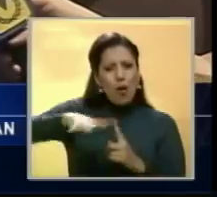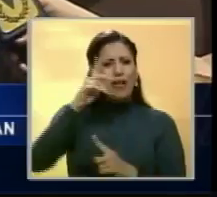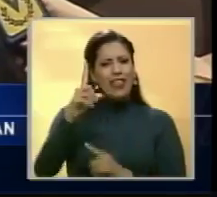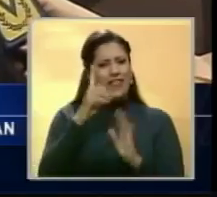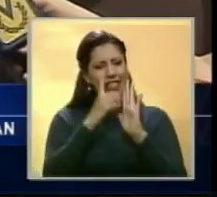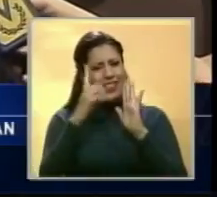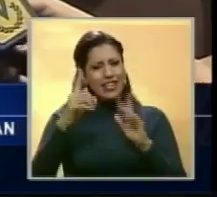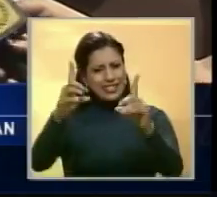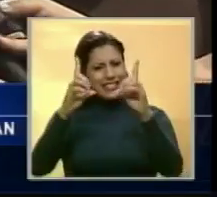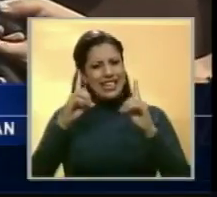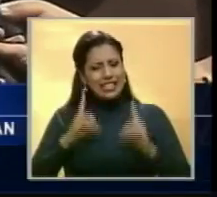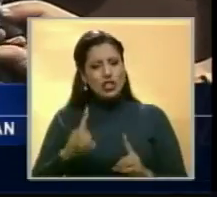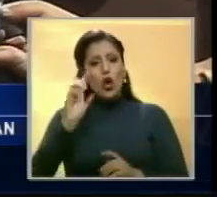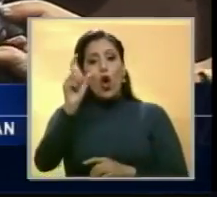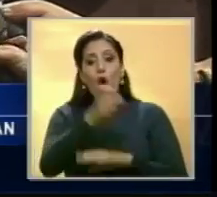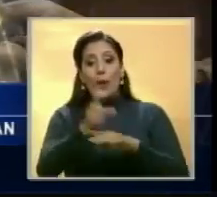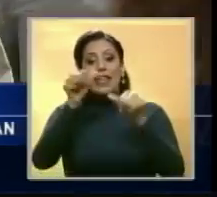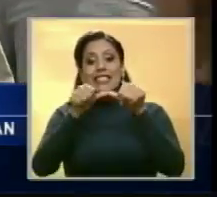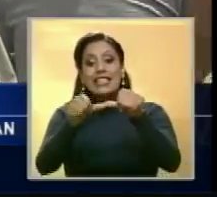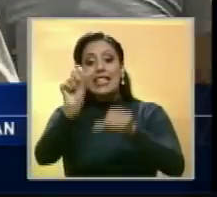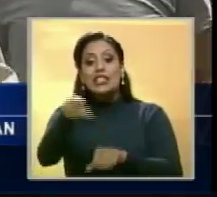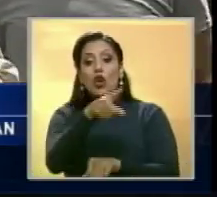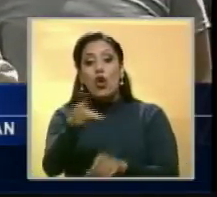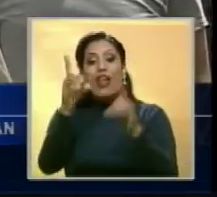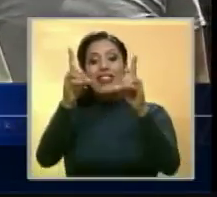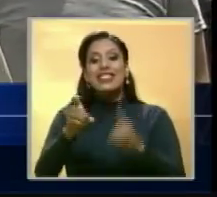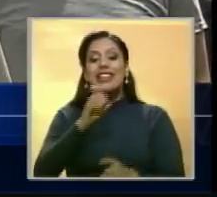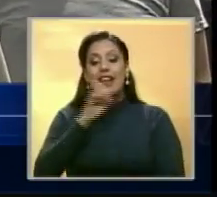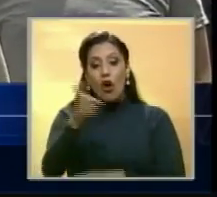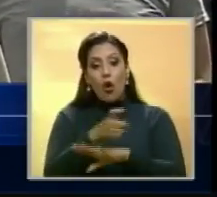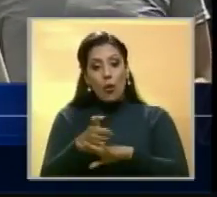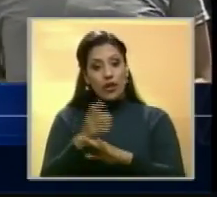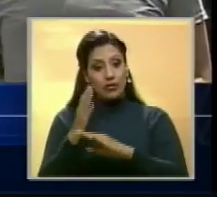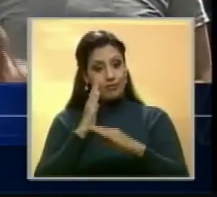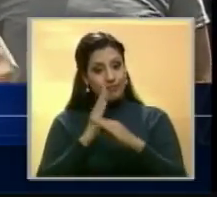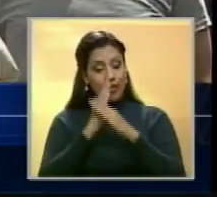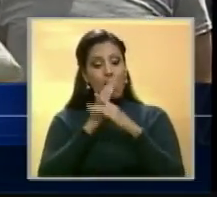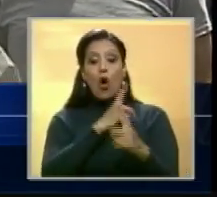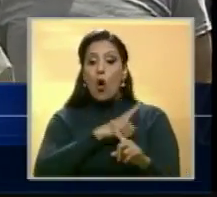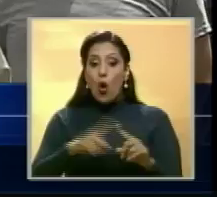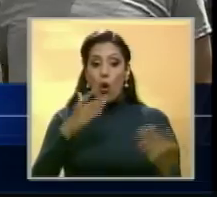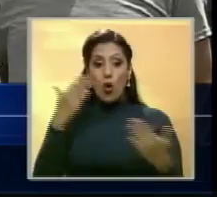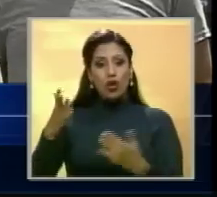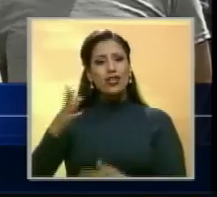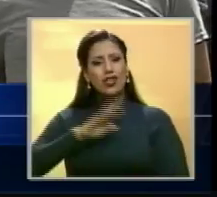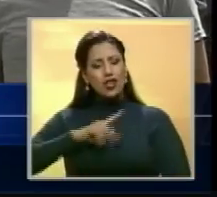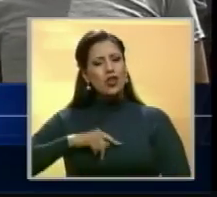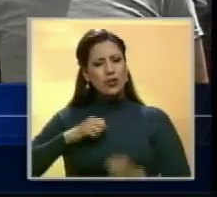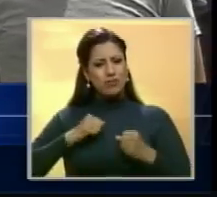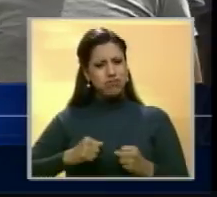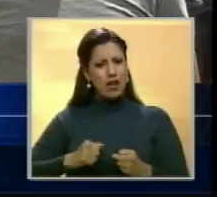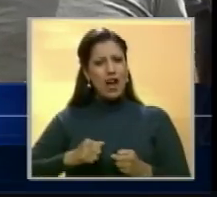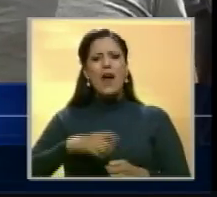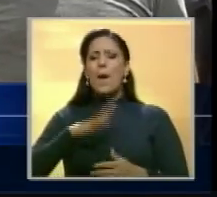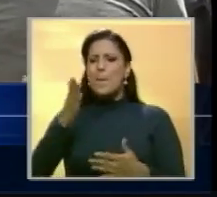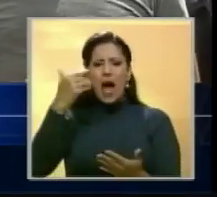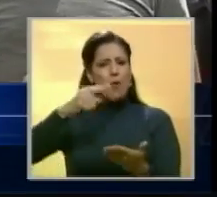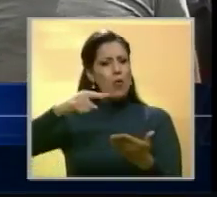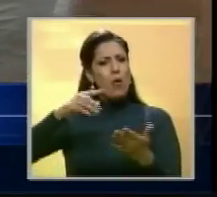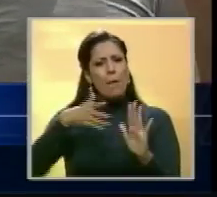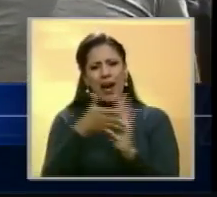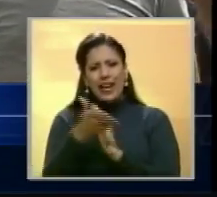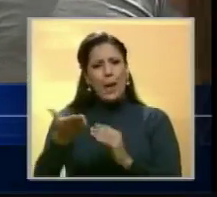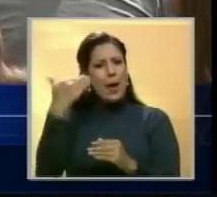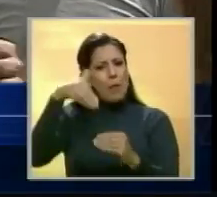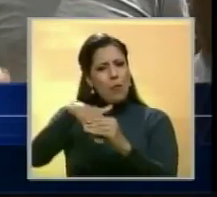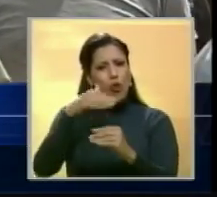derecho de decidir si este gobierno sigue o no. En la unidad tenemos la firme decisión de impulsar el referendo revocatorio.